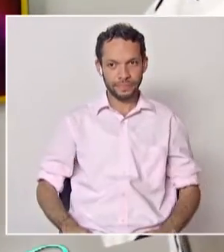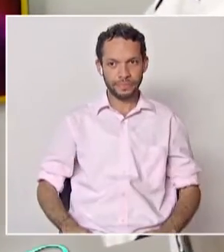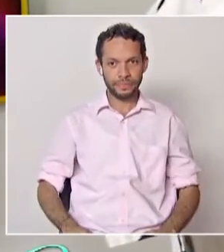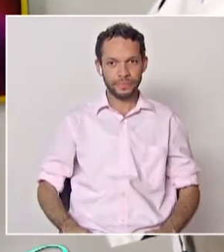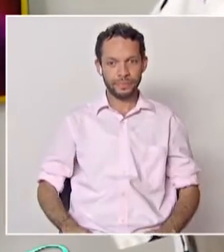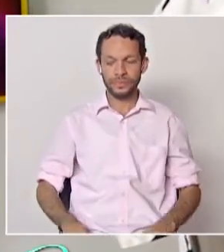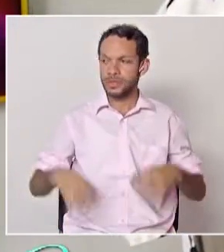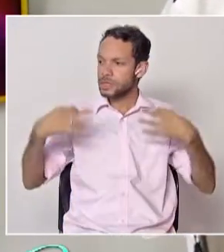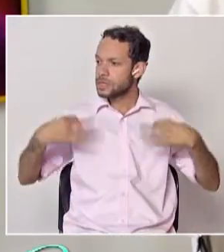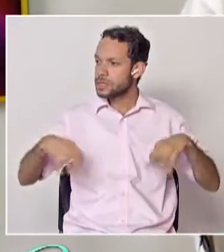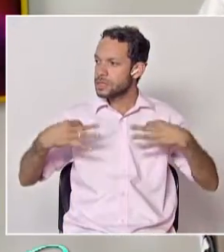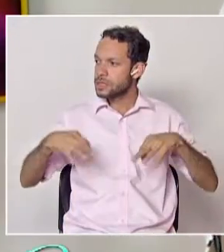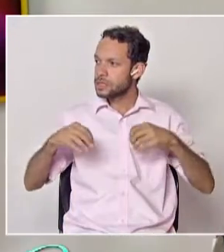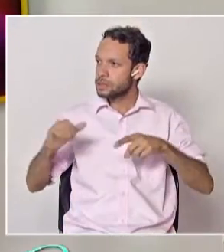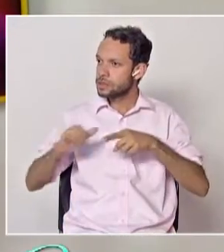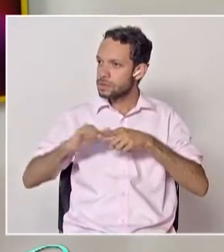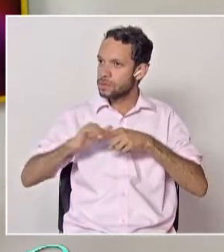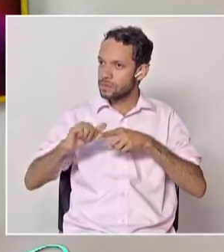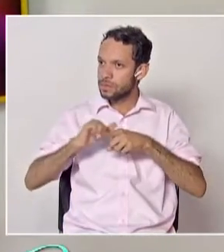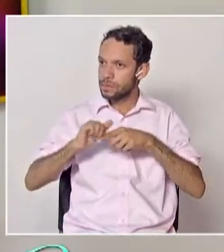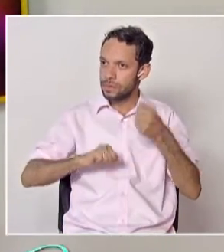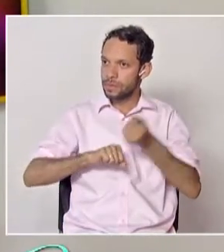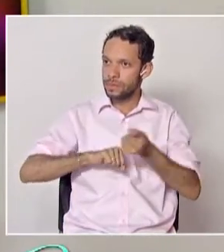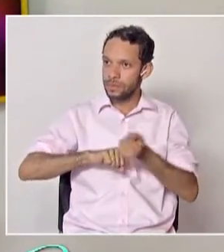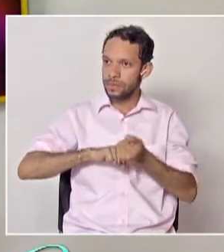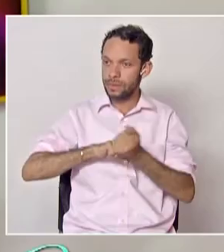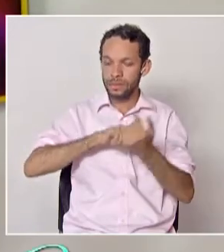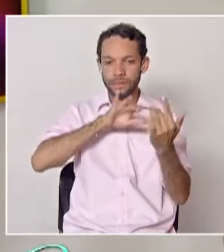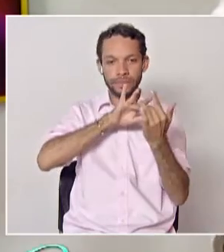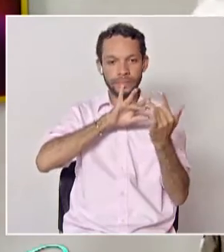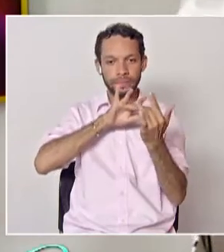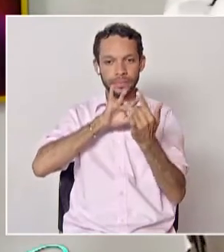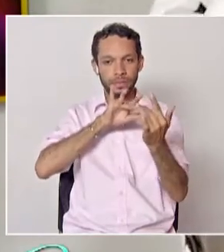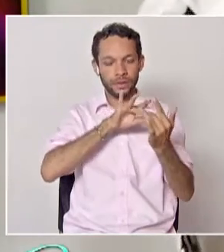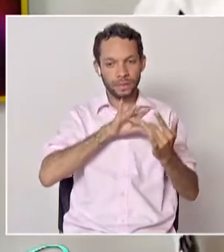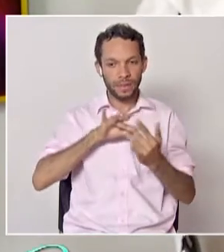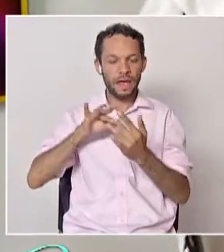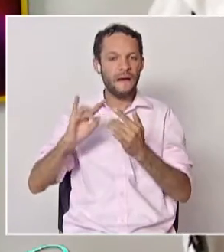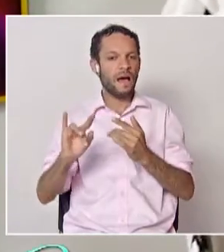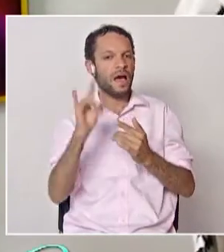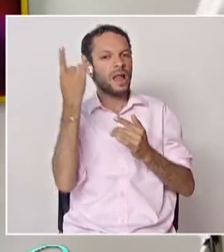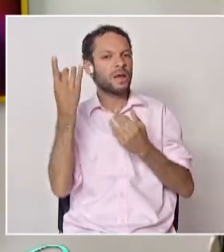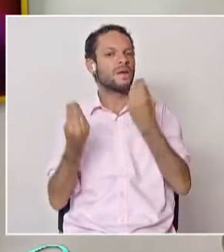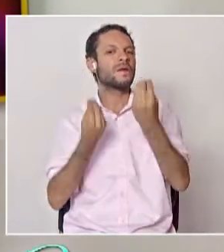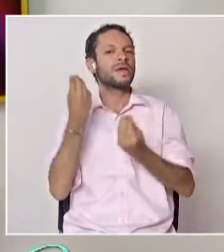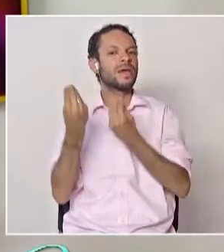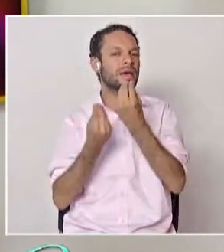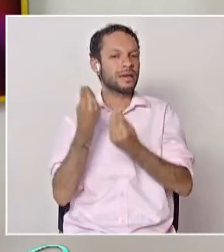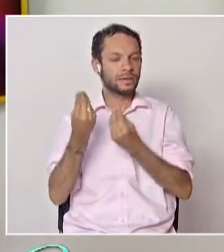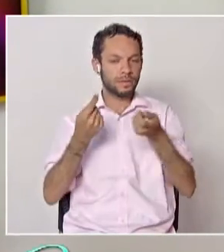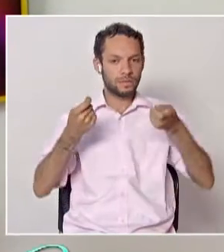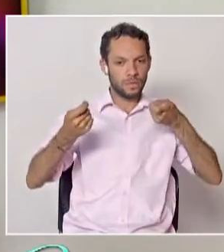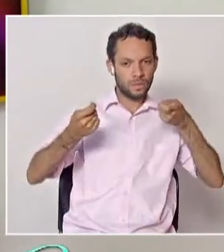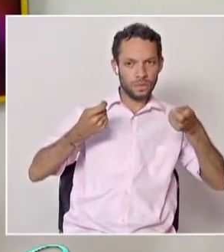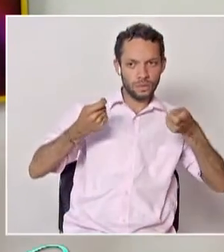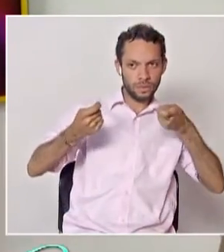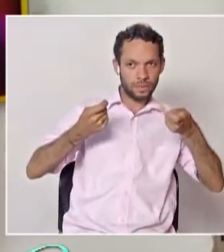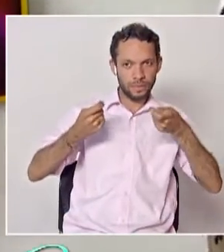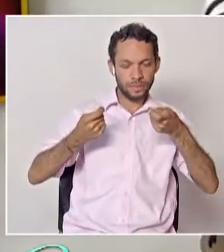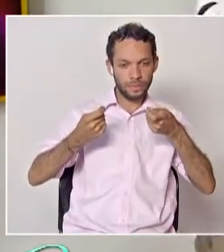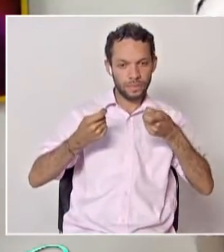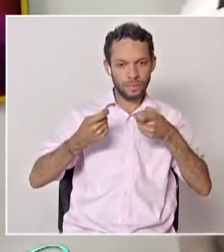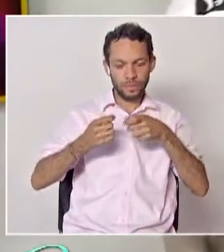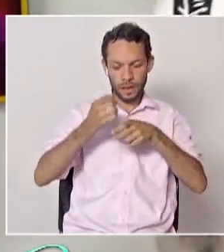Estas son terapias complementarias que hacemos en el manejo del dolor y lo que hace básicamente es, vamos a suponer que el cable de